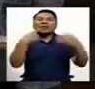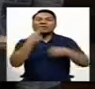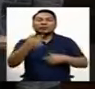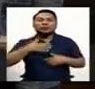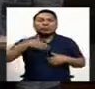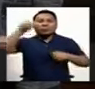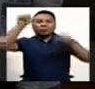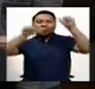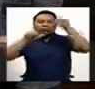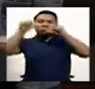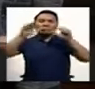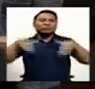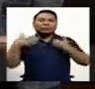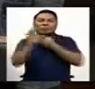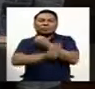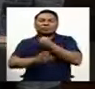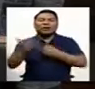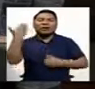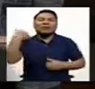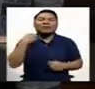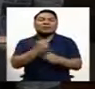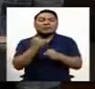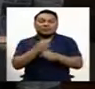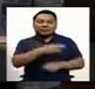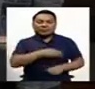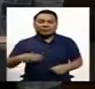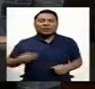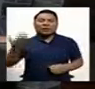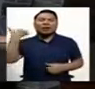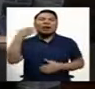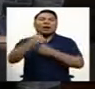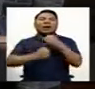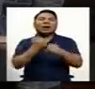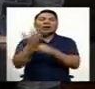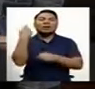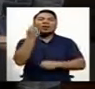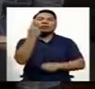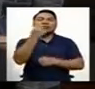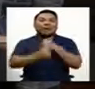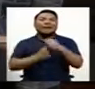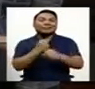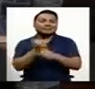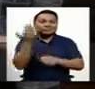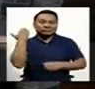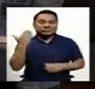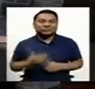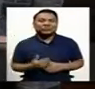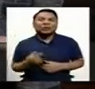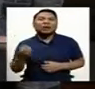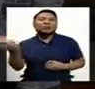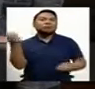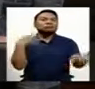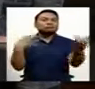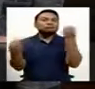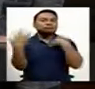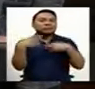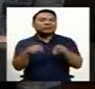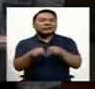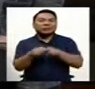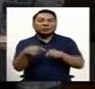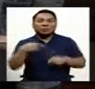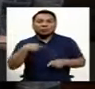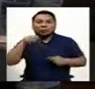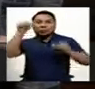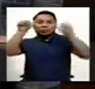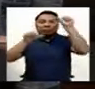labor cuando fui ministro hace más de 11 años atrás. Se comenta también que no